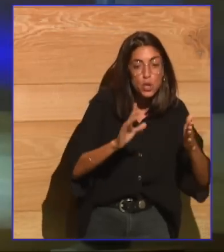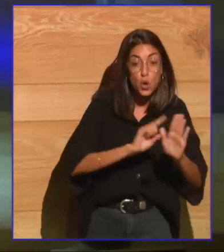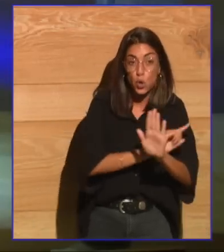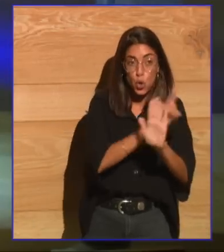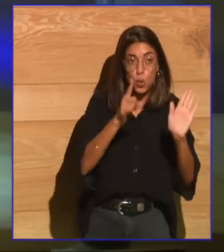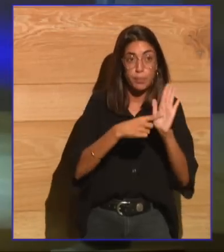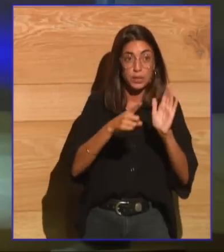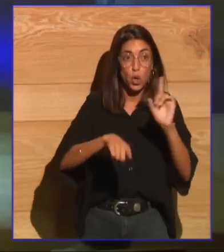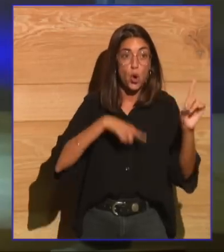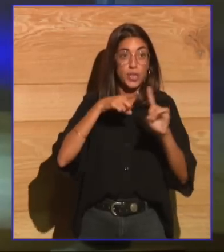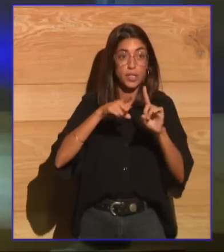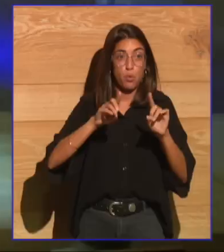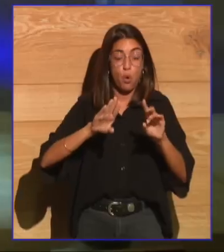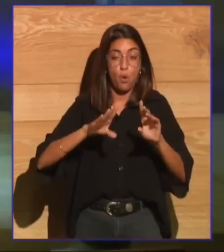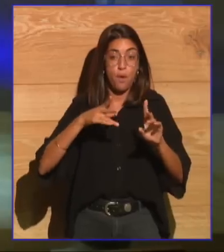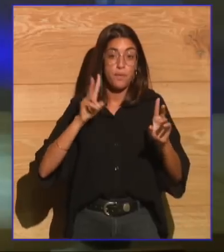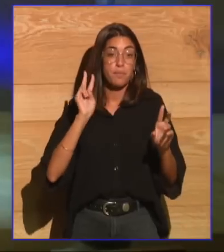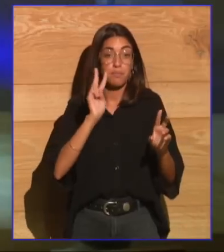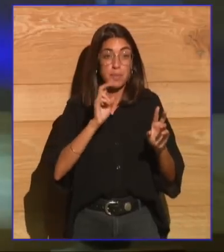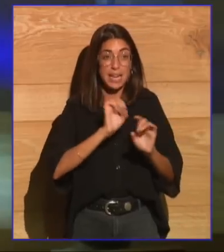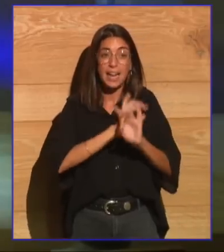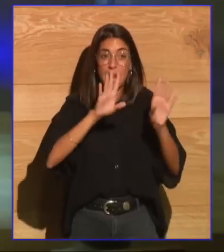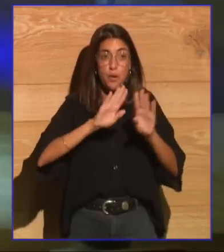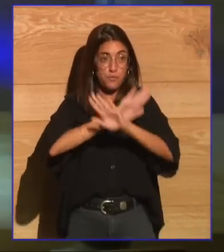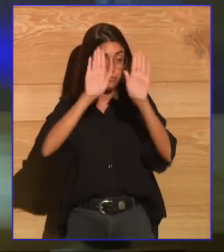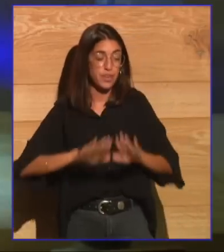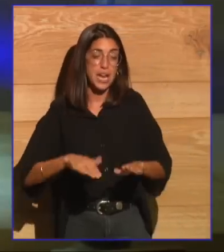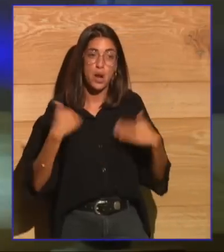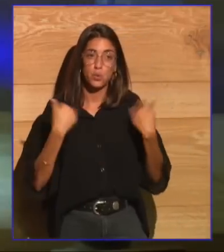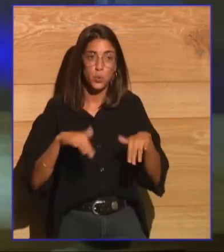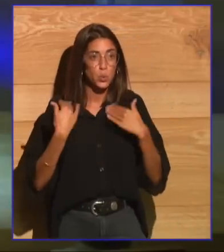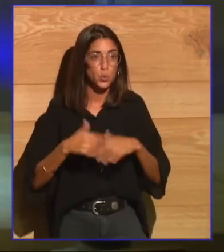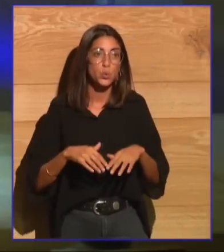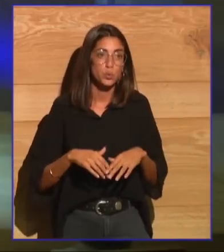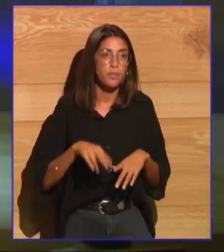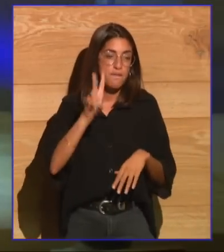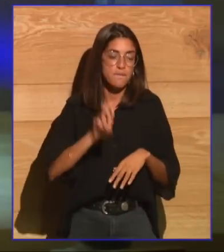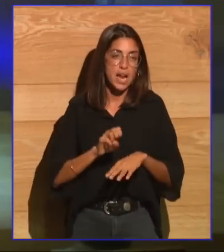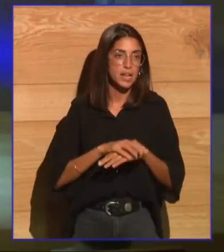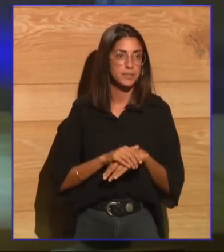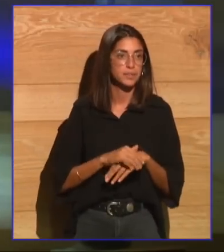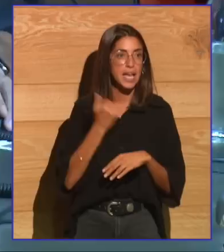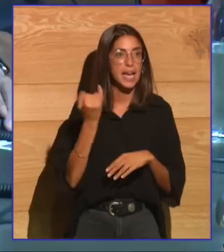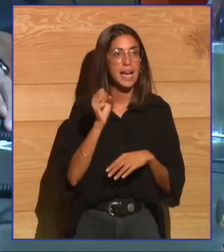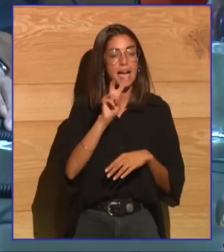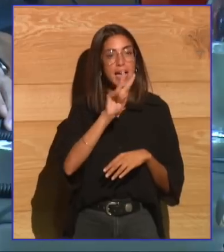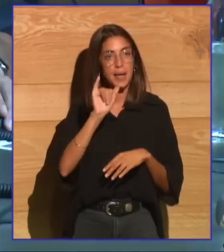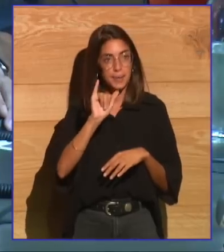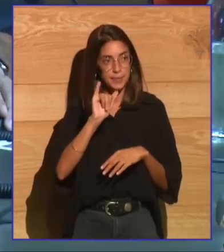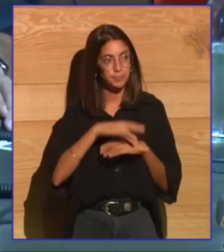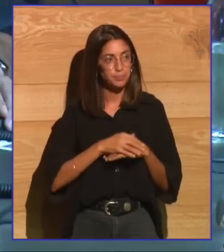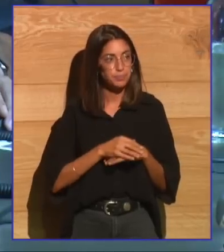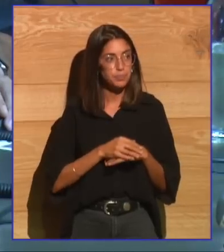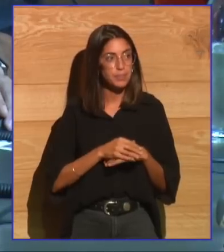disfrutar de ese momento de verdad ya te ha merecido ya te haya te ha valido la pena javier cansado la